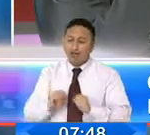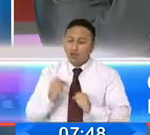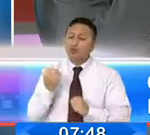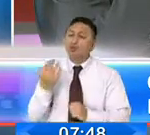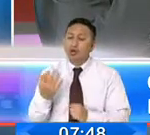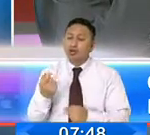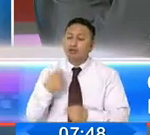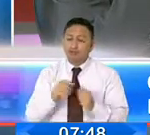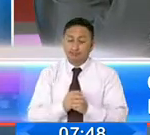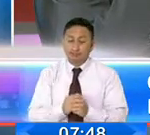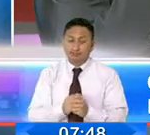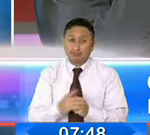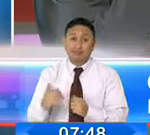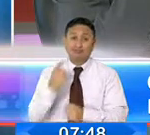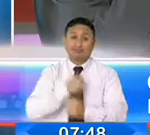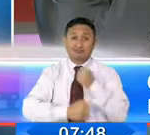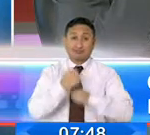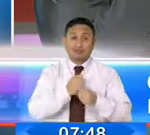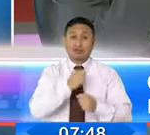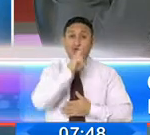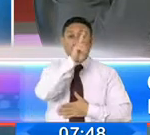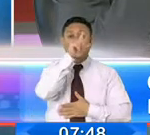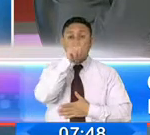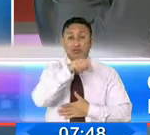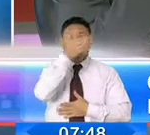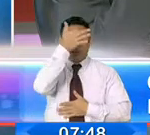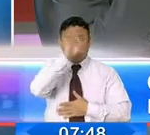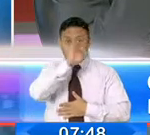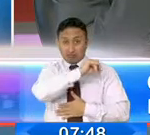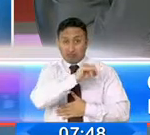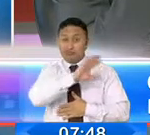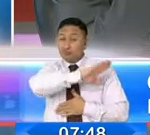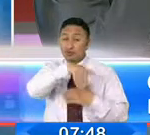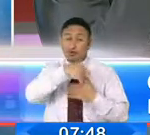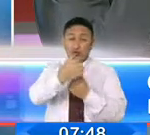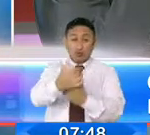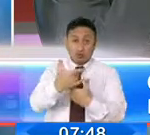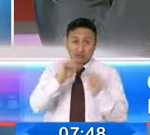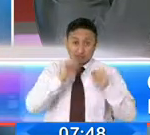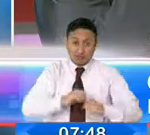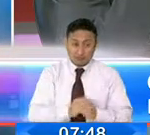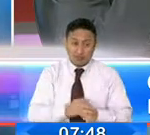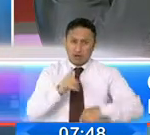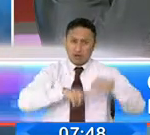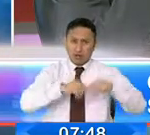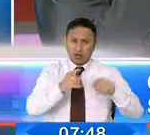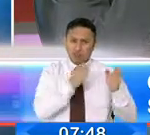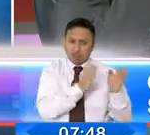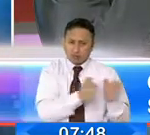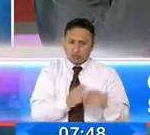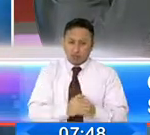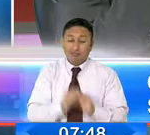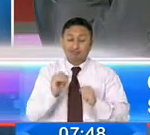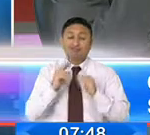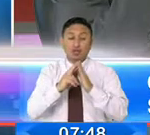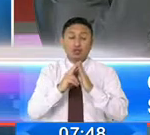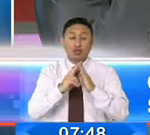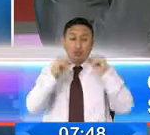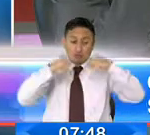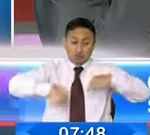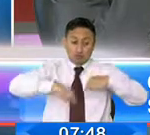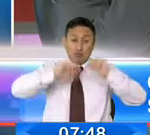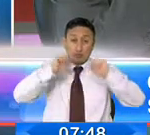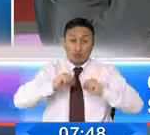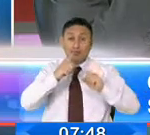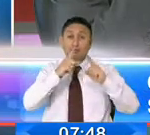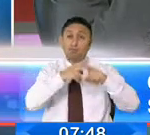año 2019. Y a pesar de eso, muchas condiciones hemos flexibilizado, muchas condiciones para poder acceder a este